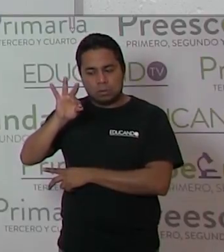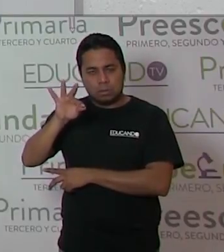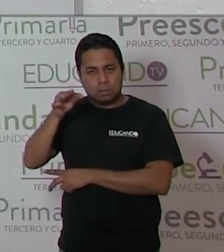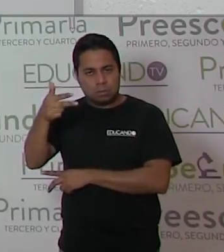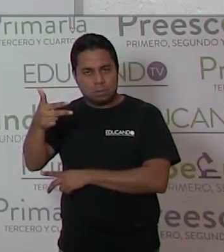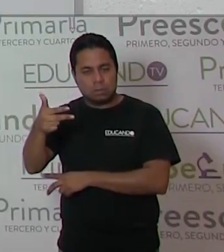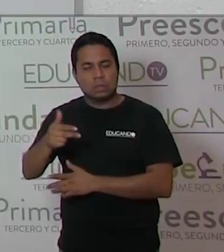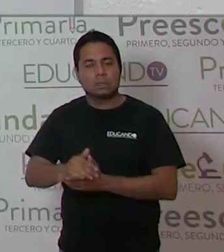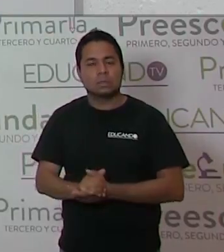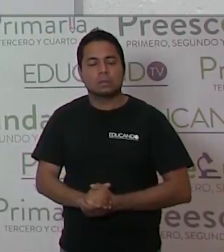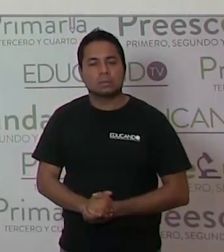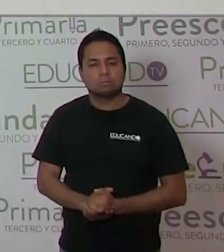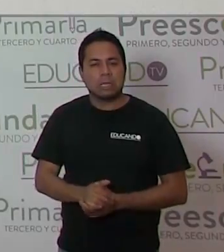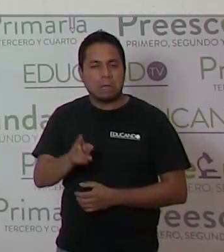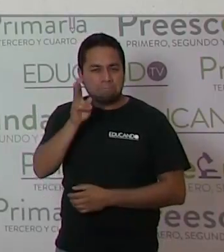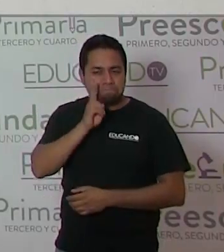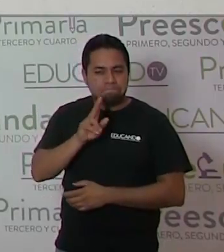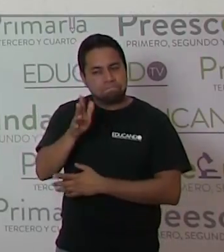100.48